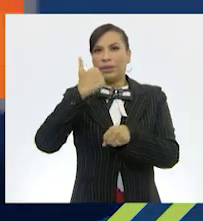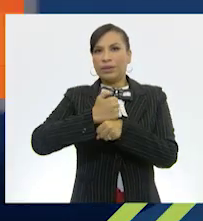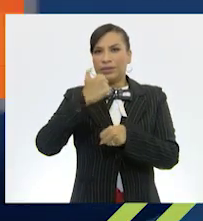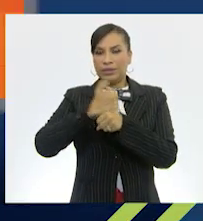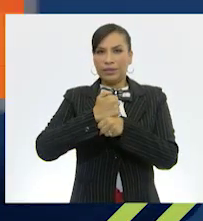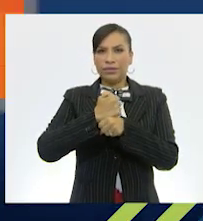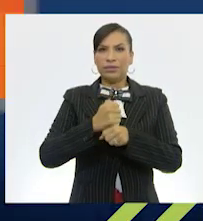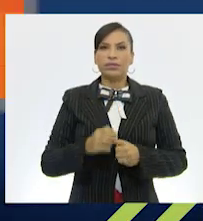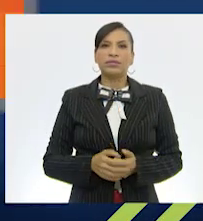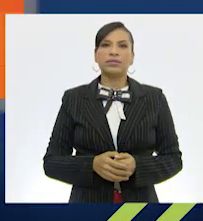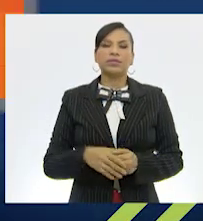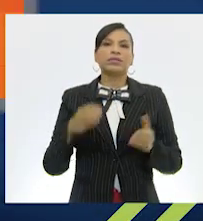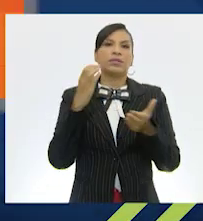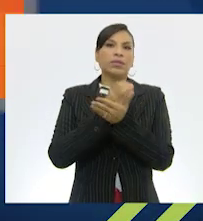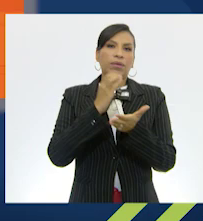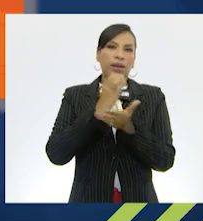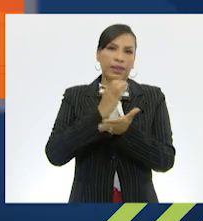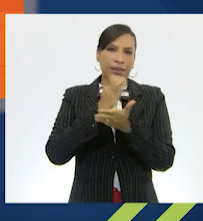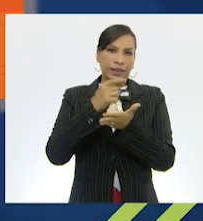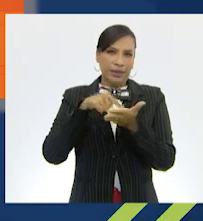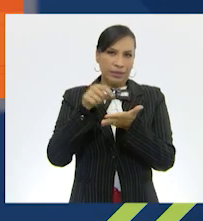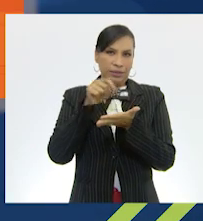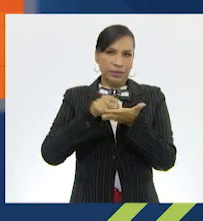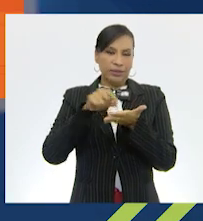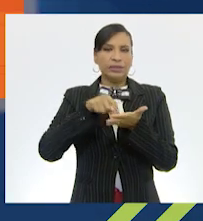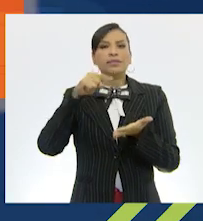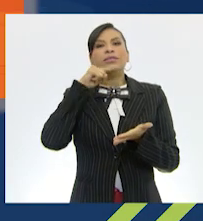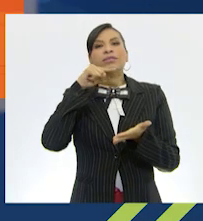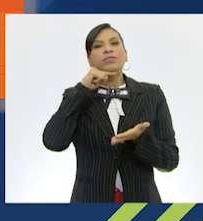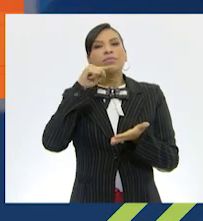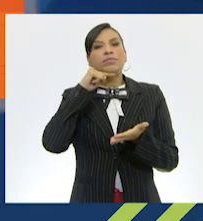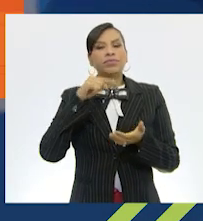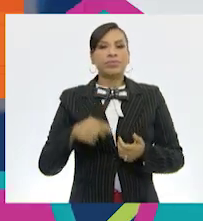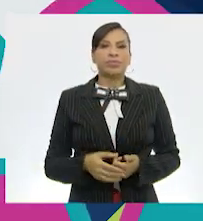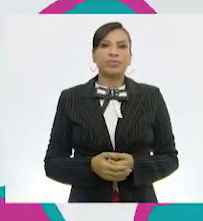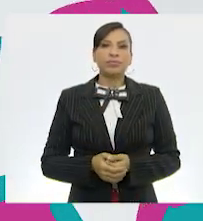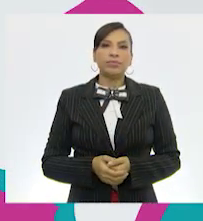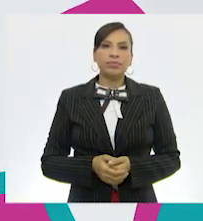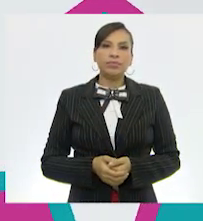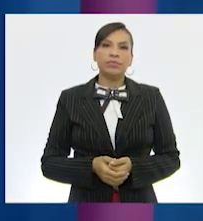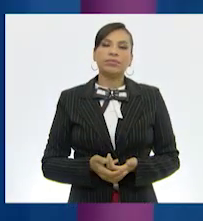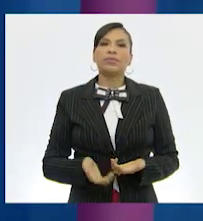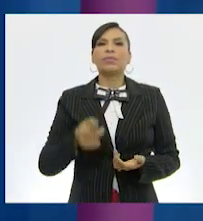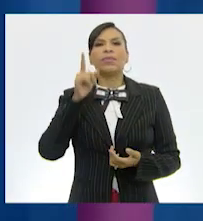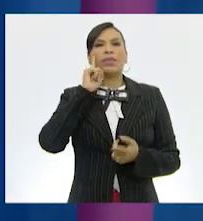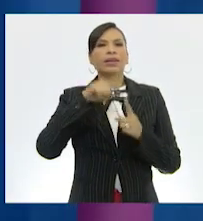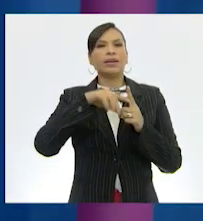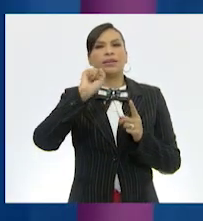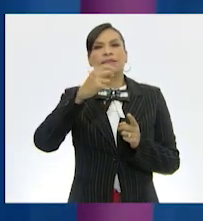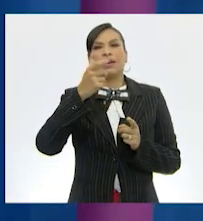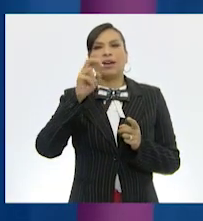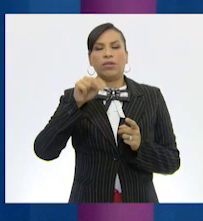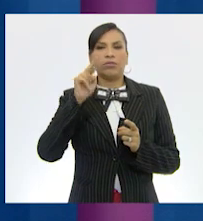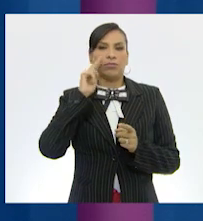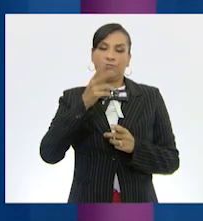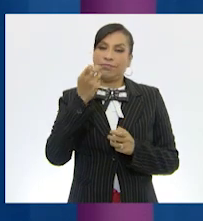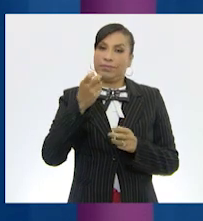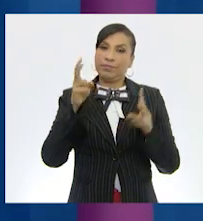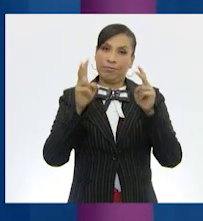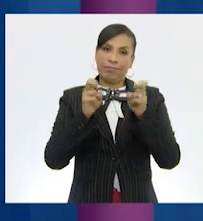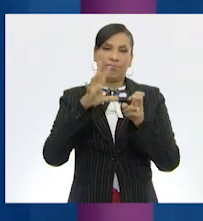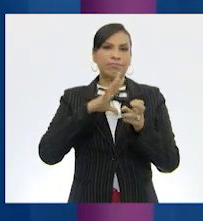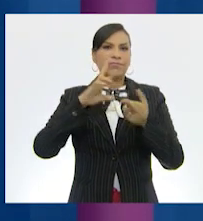grado, tu cuaderno de notas y tu lapicera. Sharon, es indudable que este tema